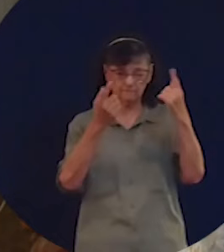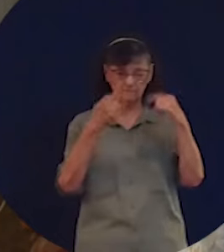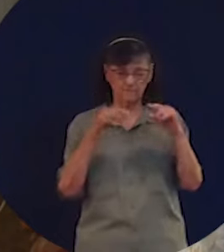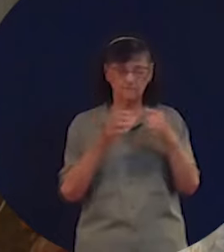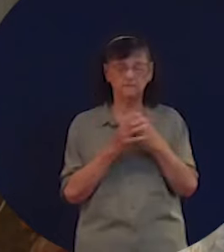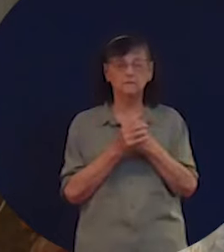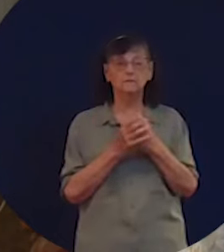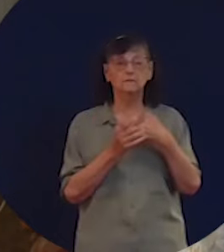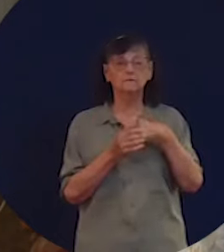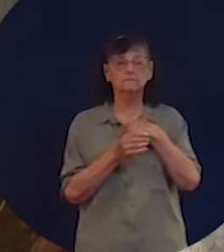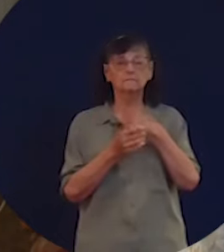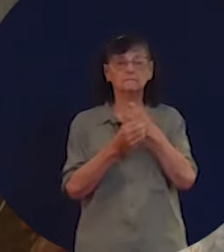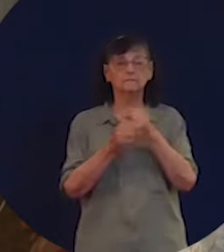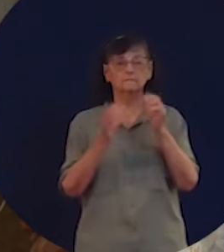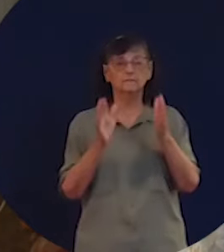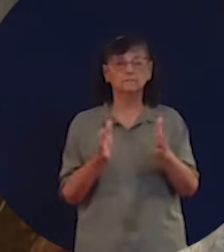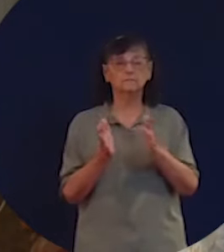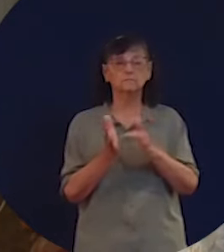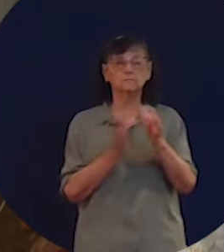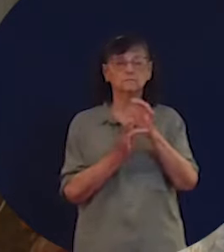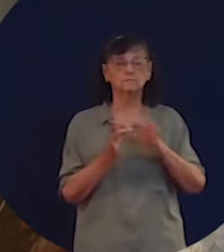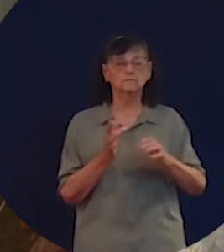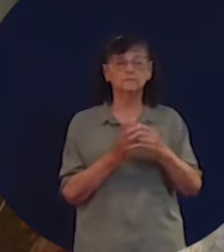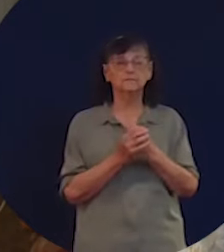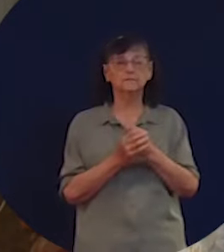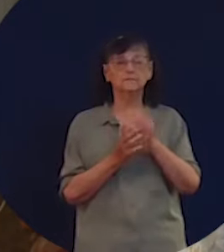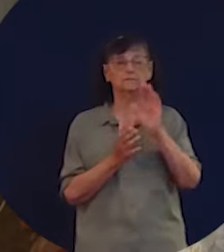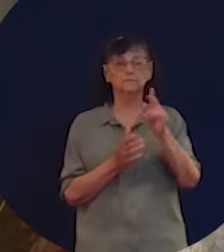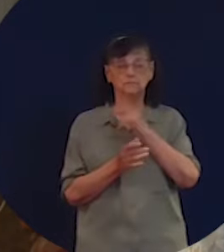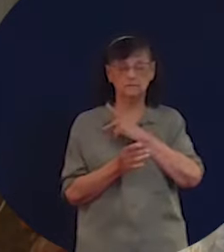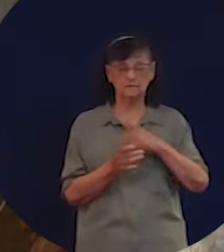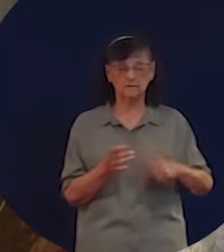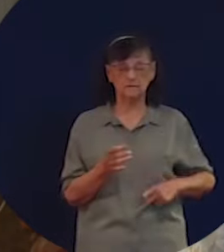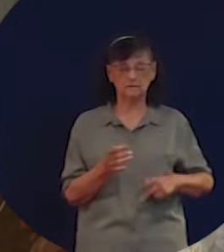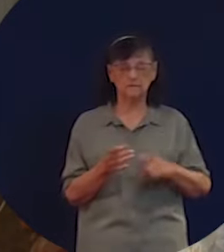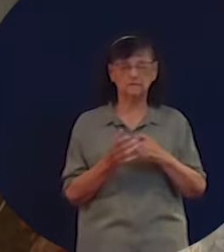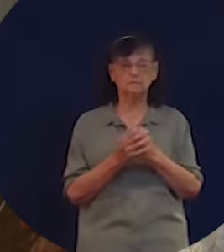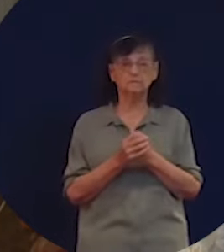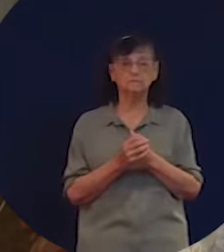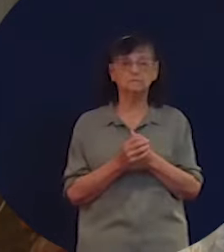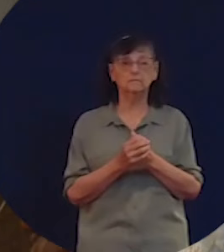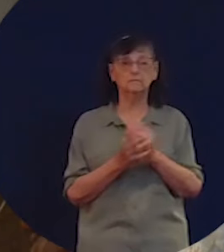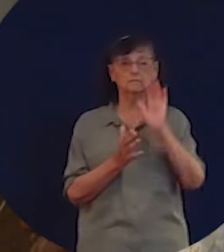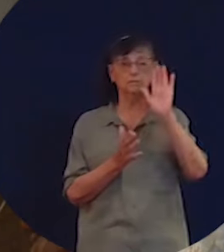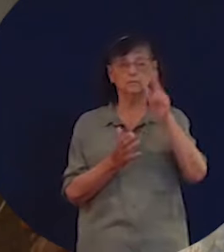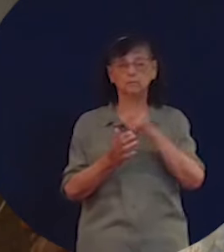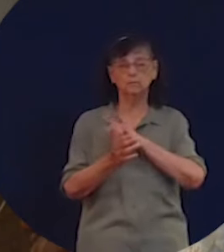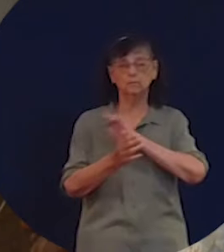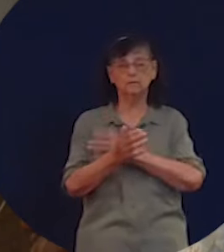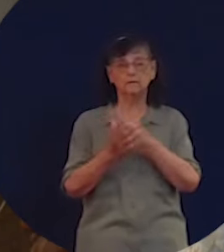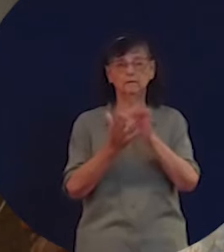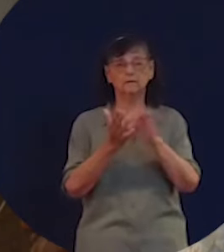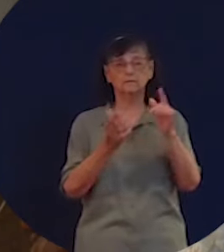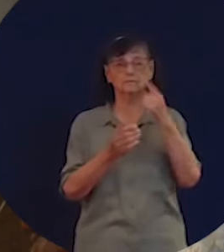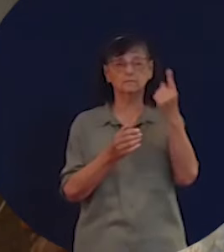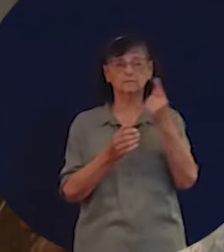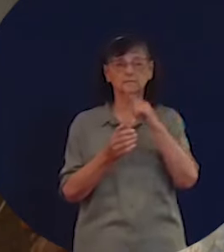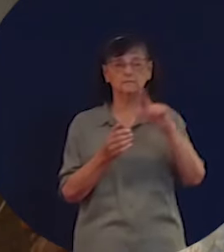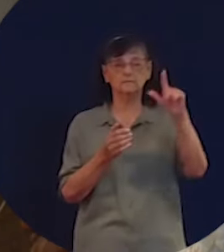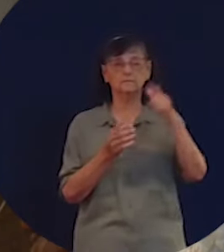gloriosa venida de nuestro Salvador, Jesucristo. Tuyo es el reino, tuyo el poder y la gloria por